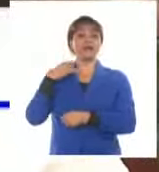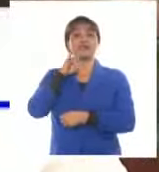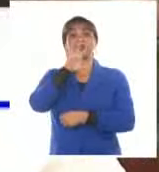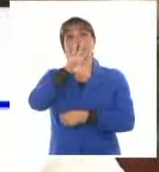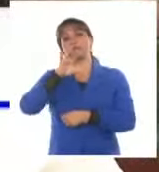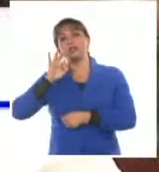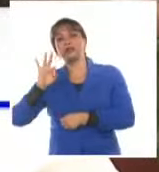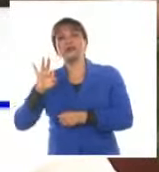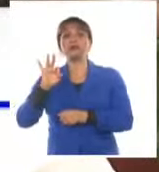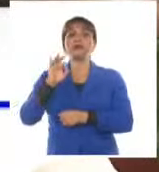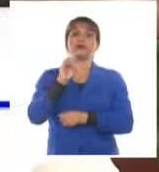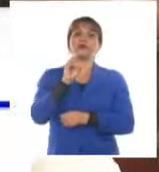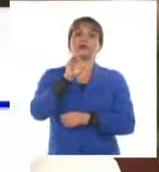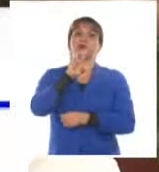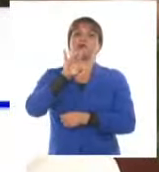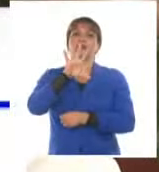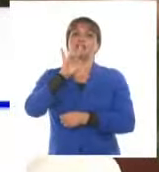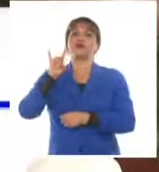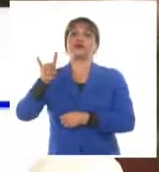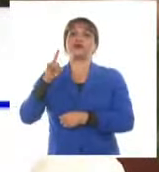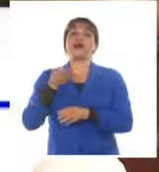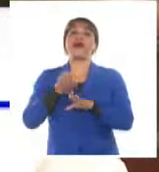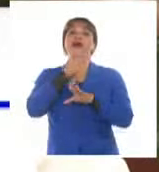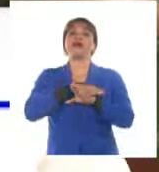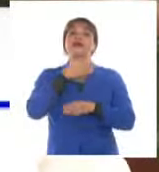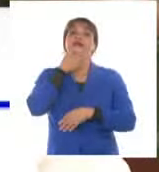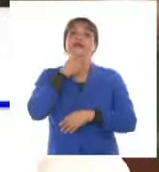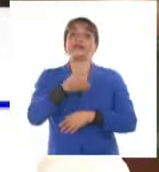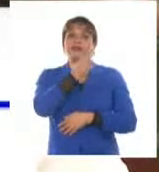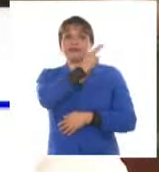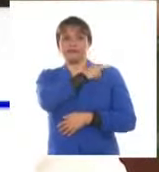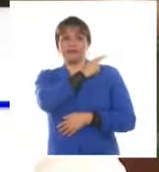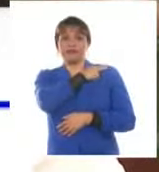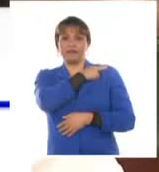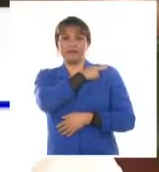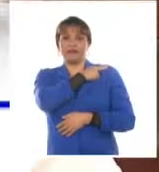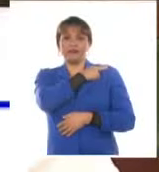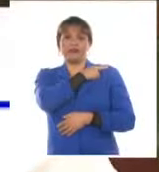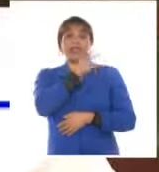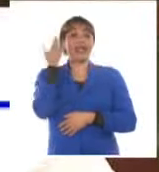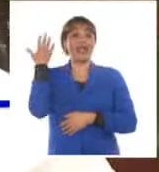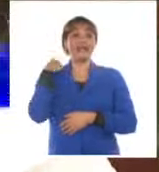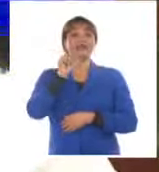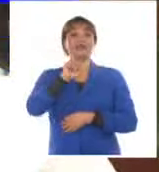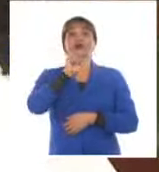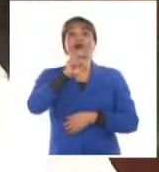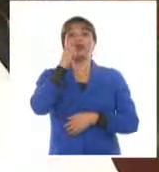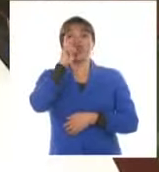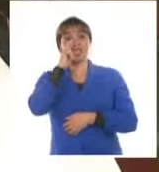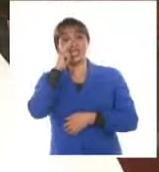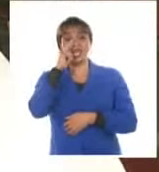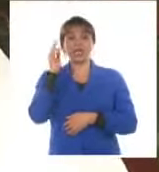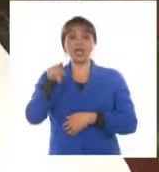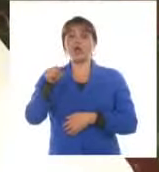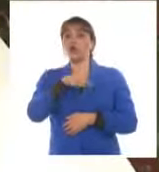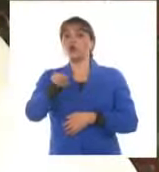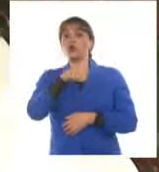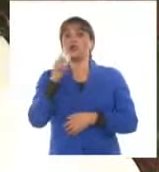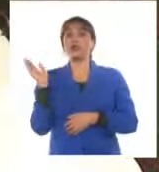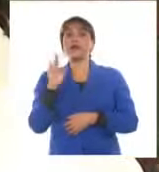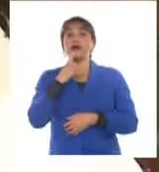58-59, antes de nuestro comandante en jefe, que era cuando nos tocaban las puertas las negras para que fuéramos auxiliar